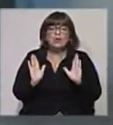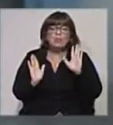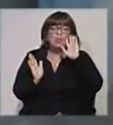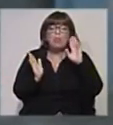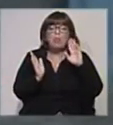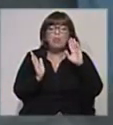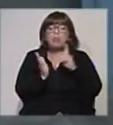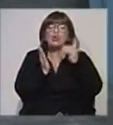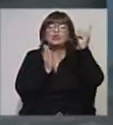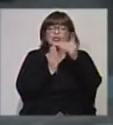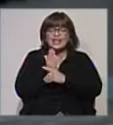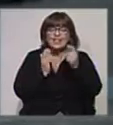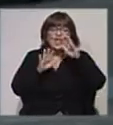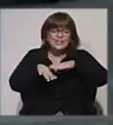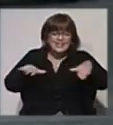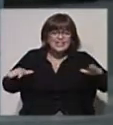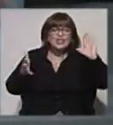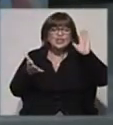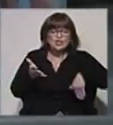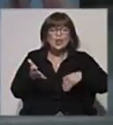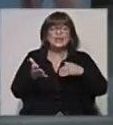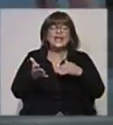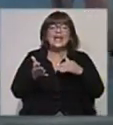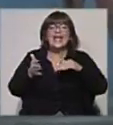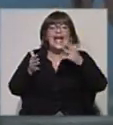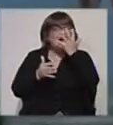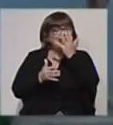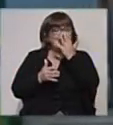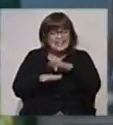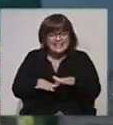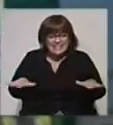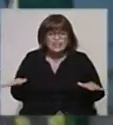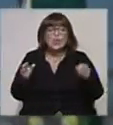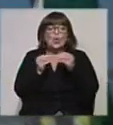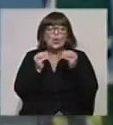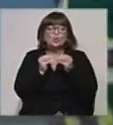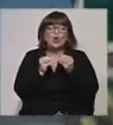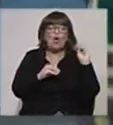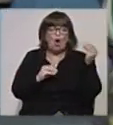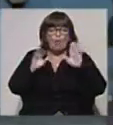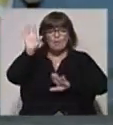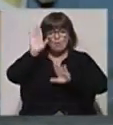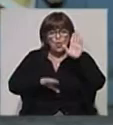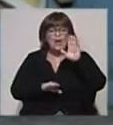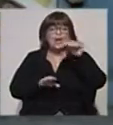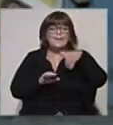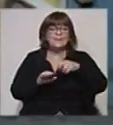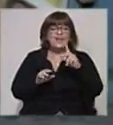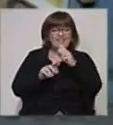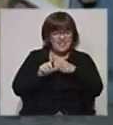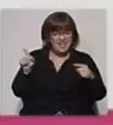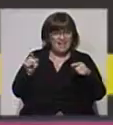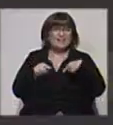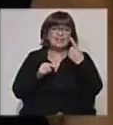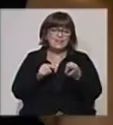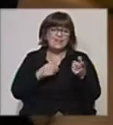emprendimiento de niños con Carnaval de las Promesas, que es Comedia Miam, Murga Joven, hasta Música Tropical, porque viste